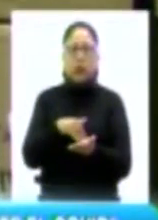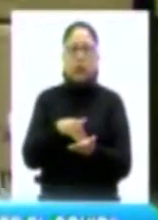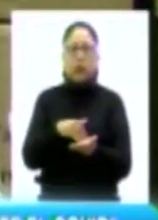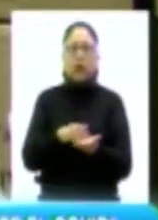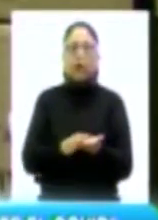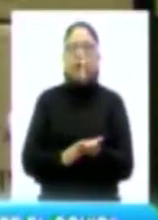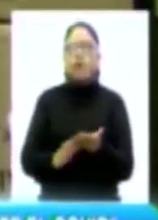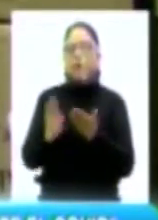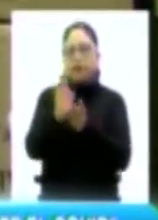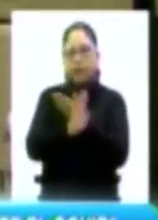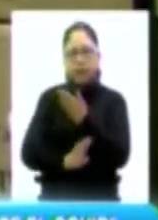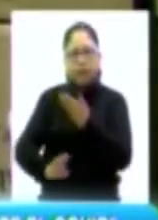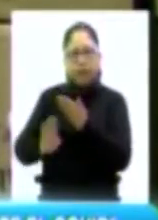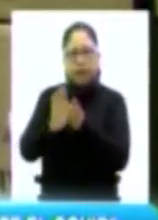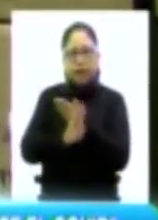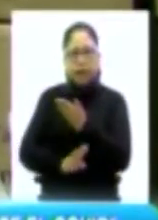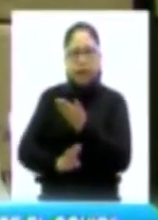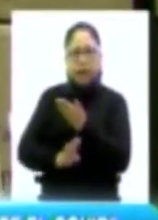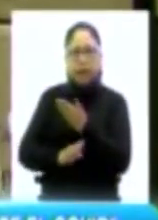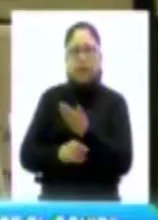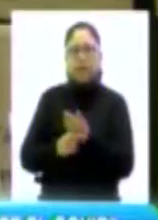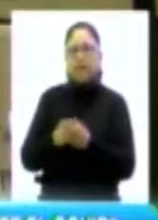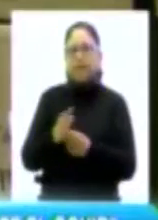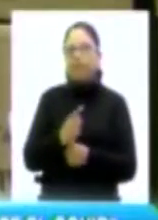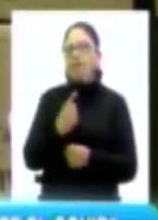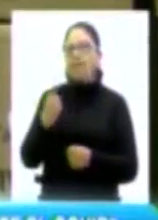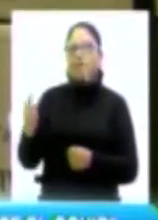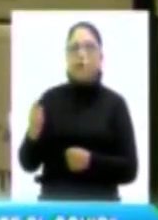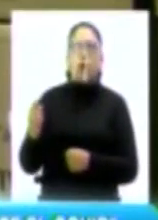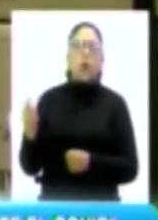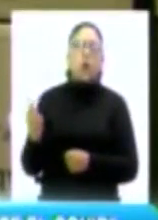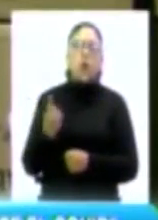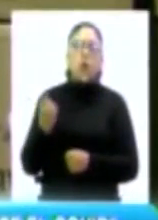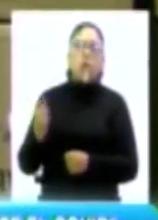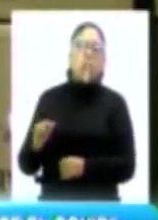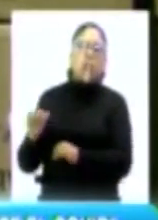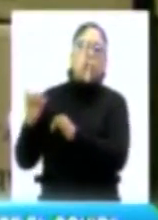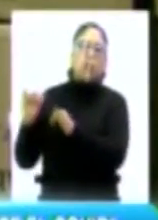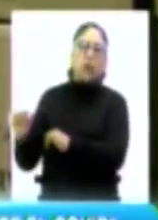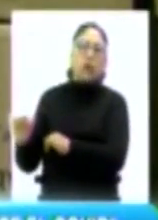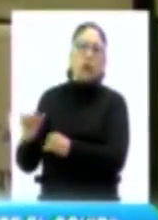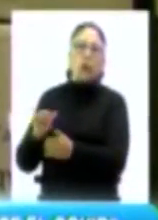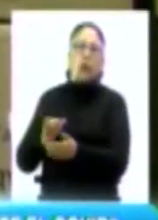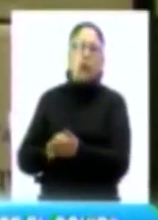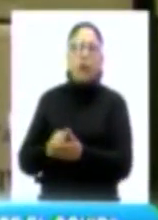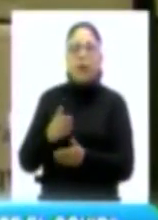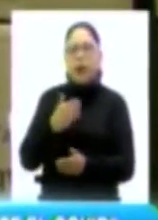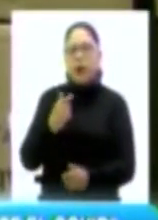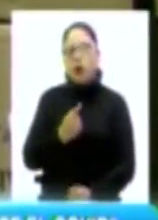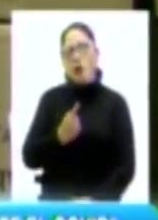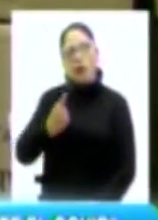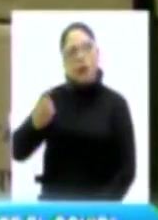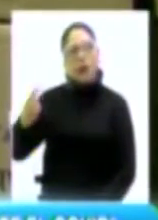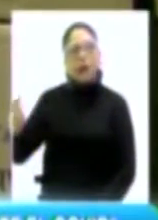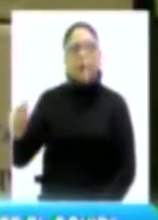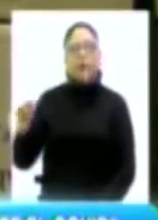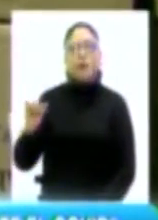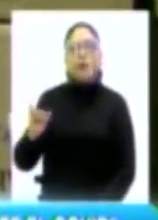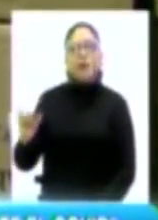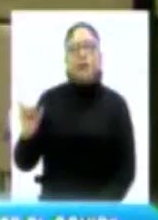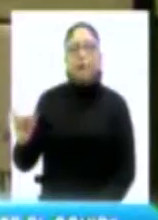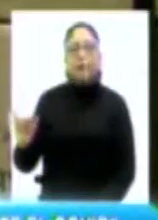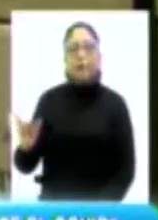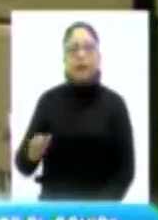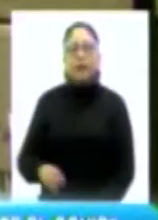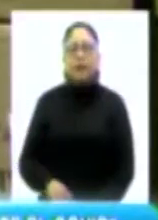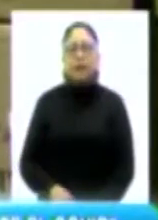de prevención, lo que se ha venido a llamar de aislamiento.